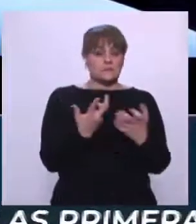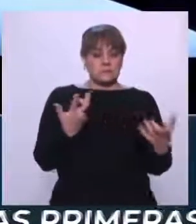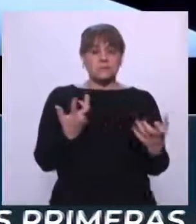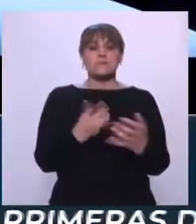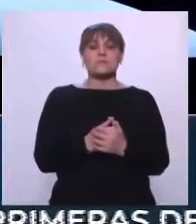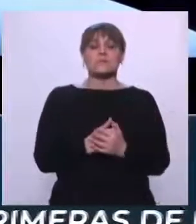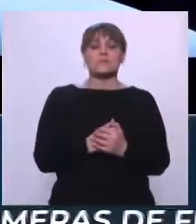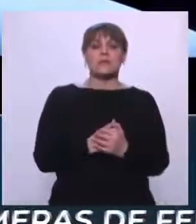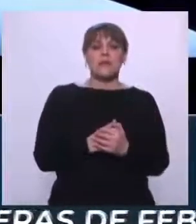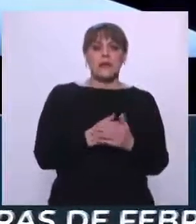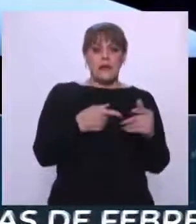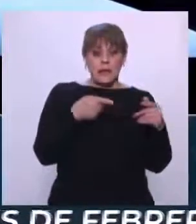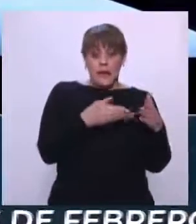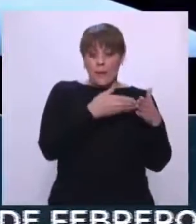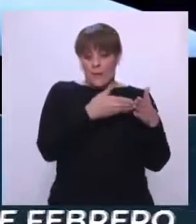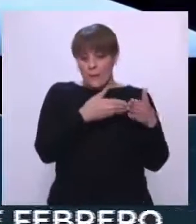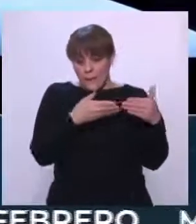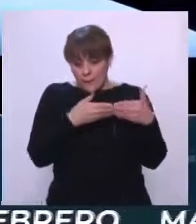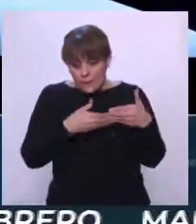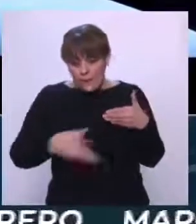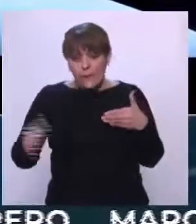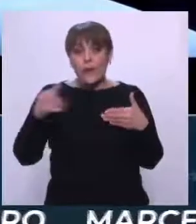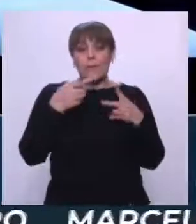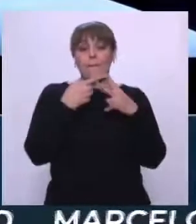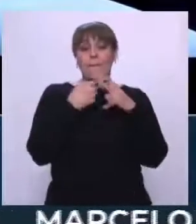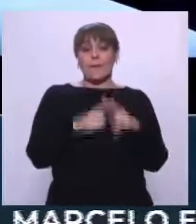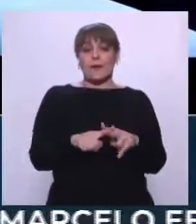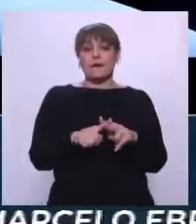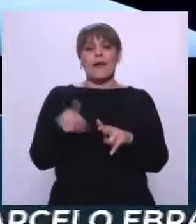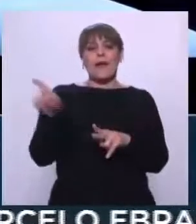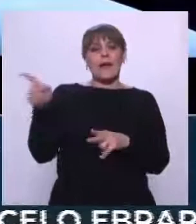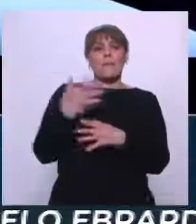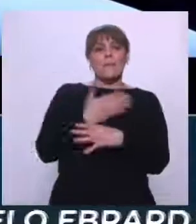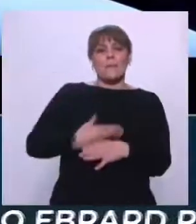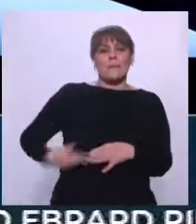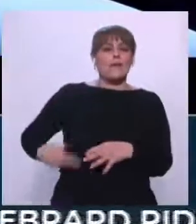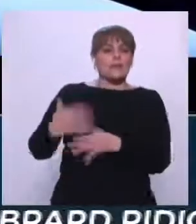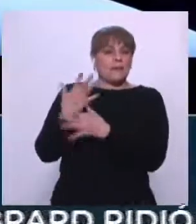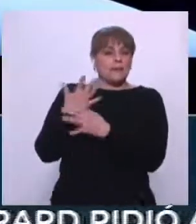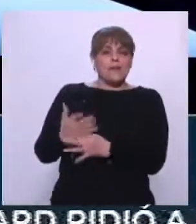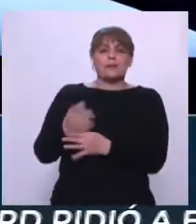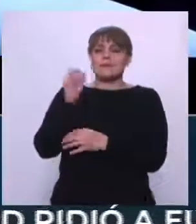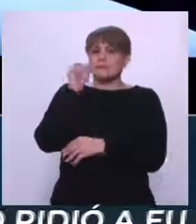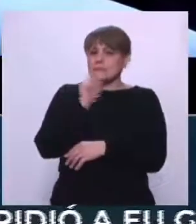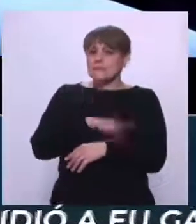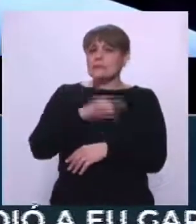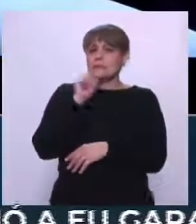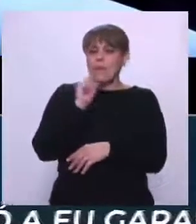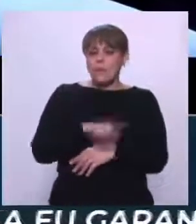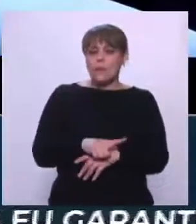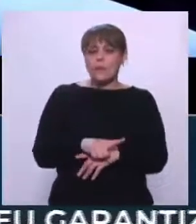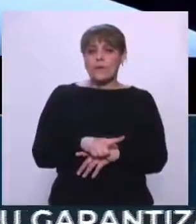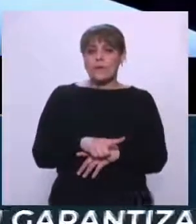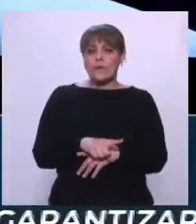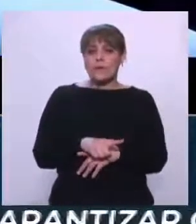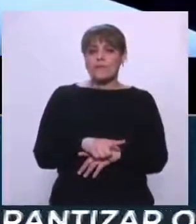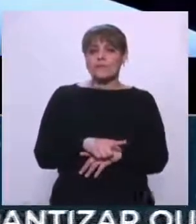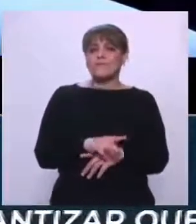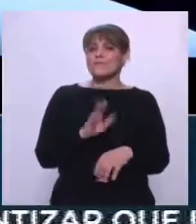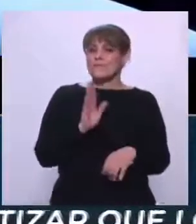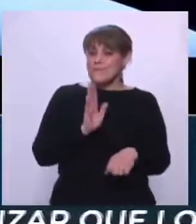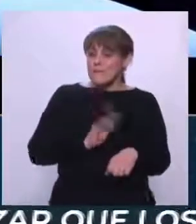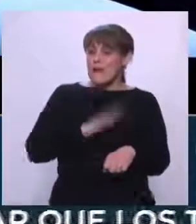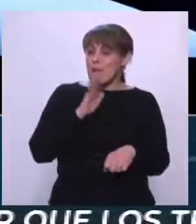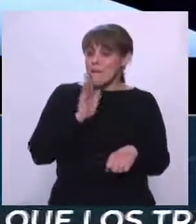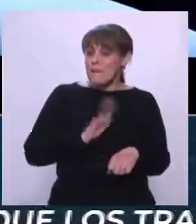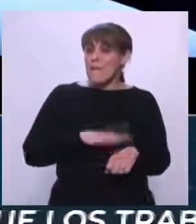ahí, pues empieza a ver, por eso es que el presidente habla mucho de que en la mayor parte de las ocasiones en